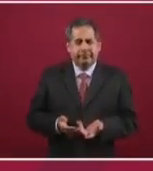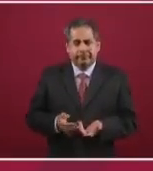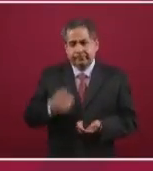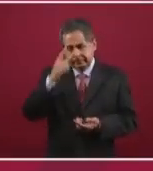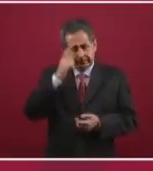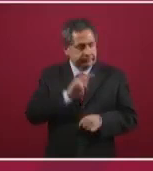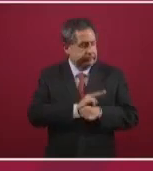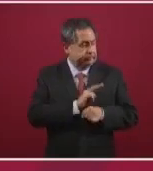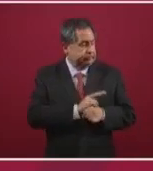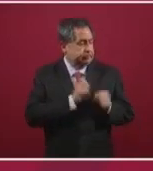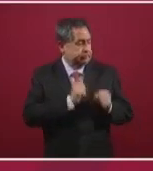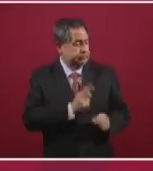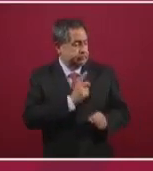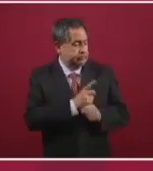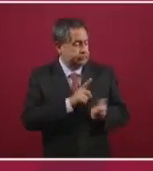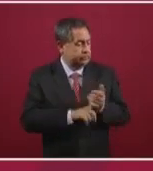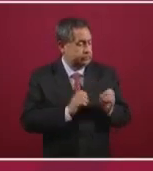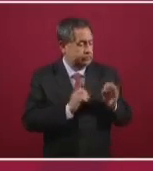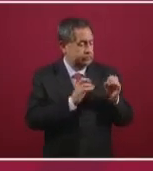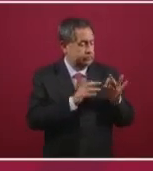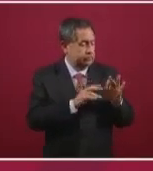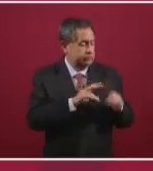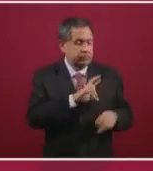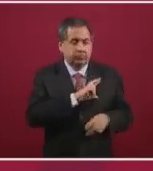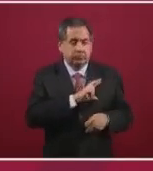para la seguridad en Gobernación.